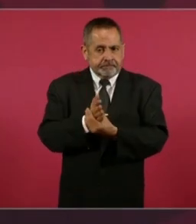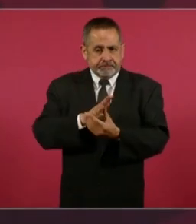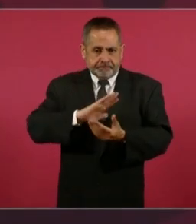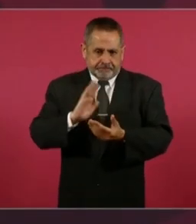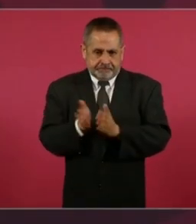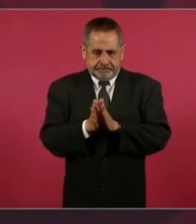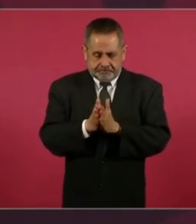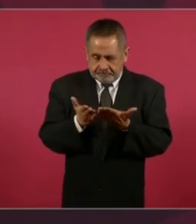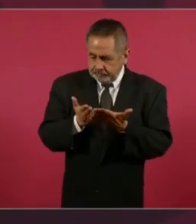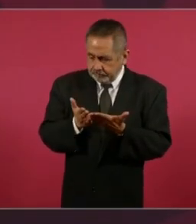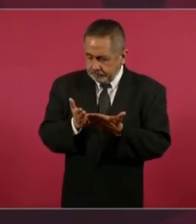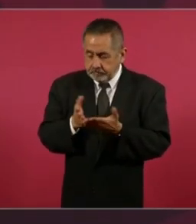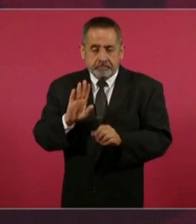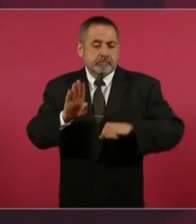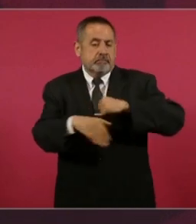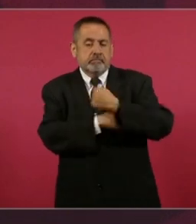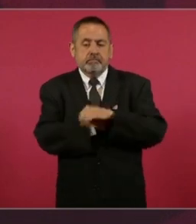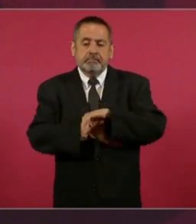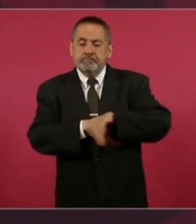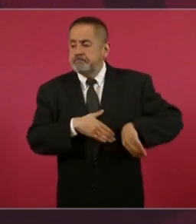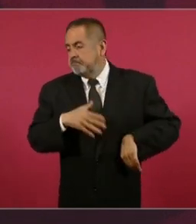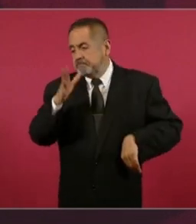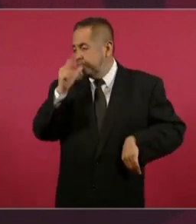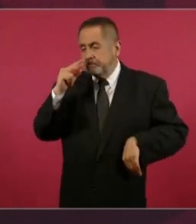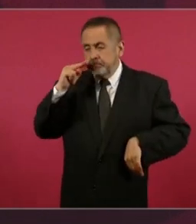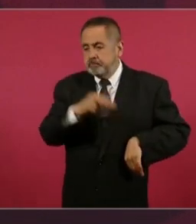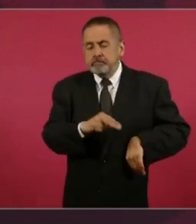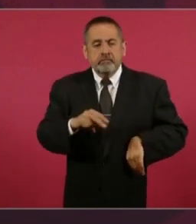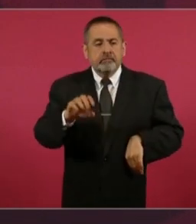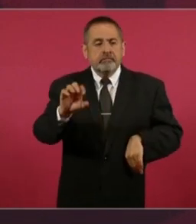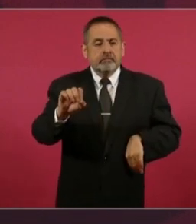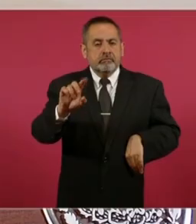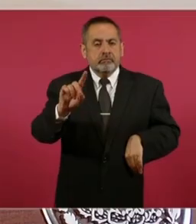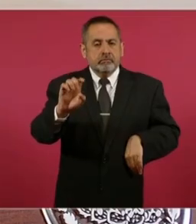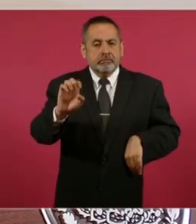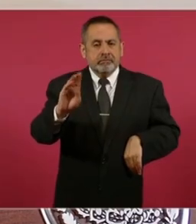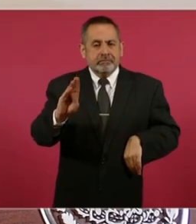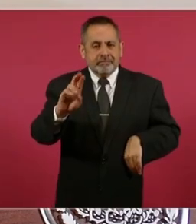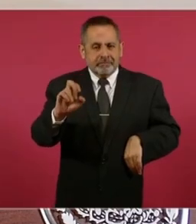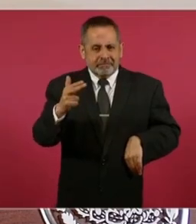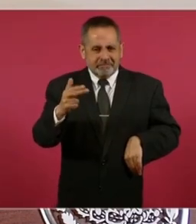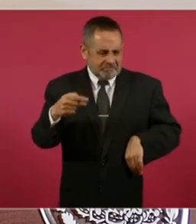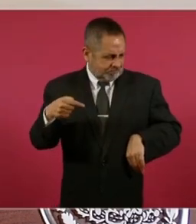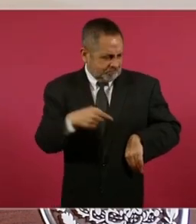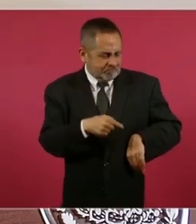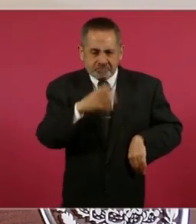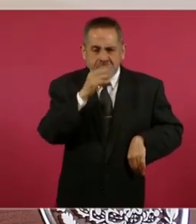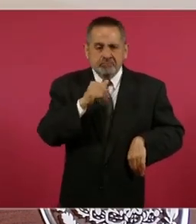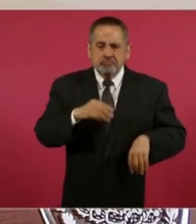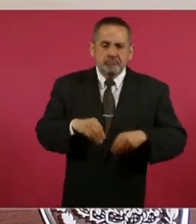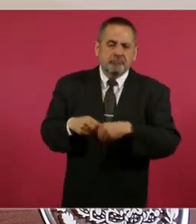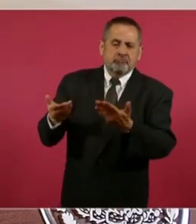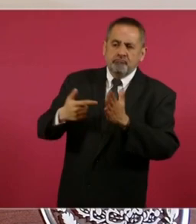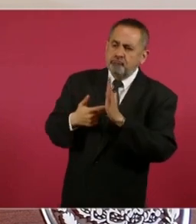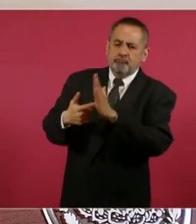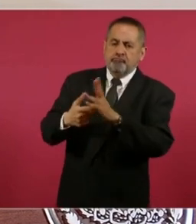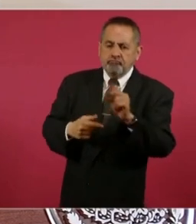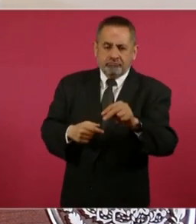od de brech en los escándalos de corrupción cuando Felipe